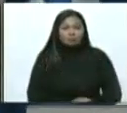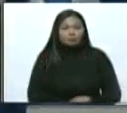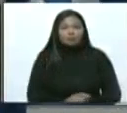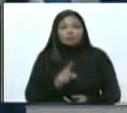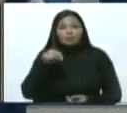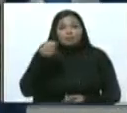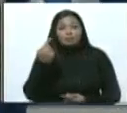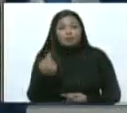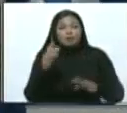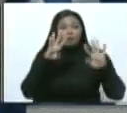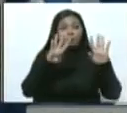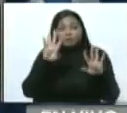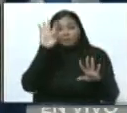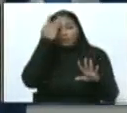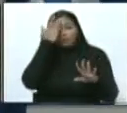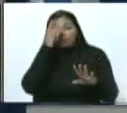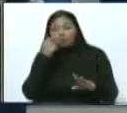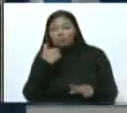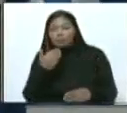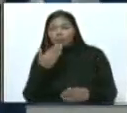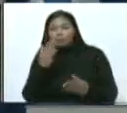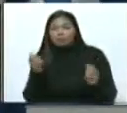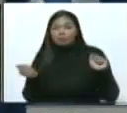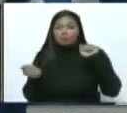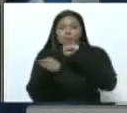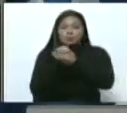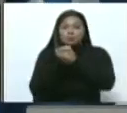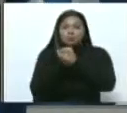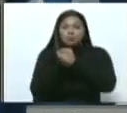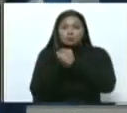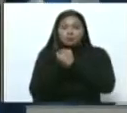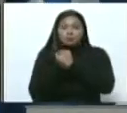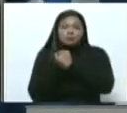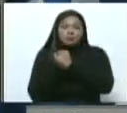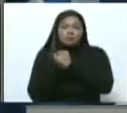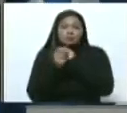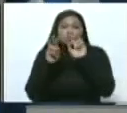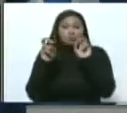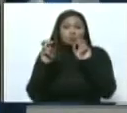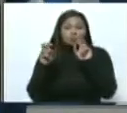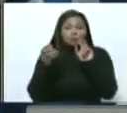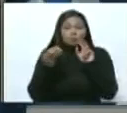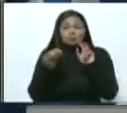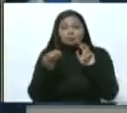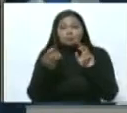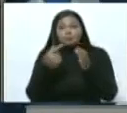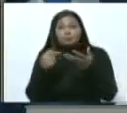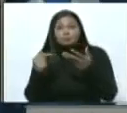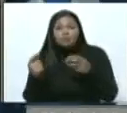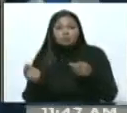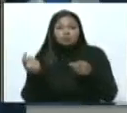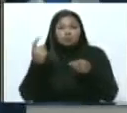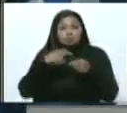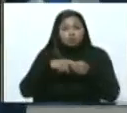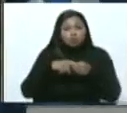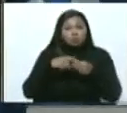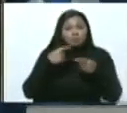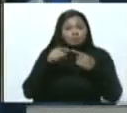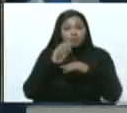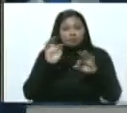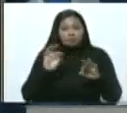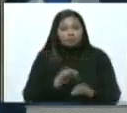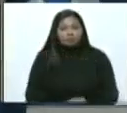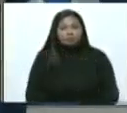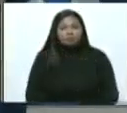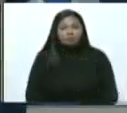el 9 de febrero, se lo solicita la orden de aprehensión por los delitos de suposición de valimiento y asociación.